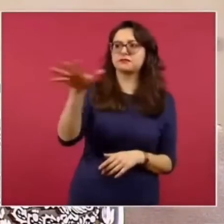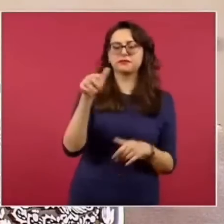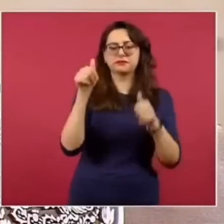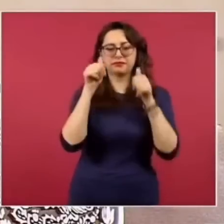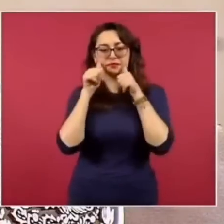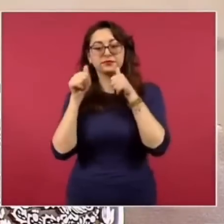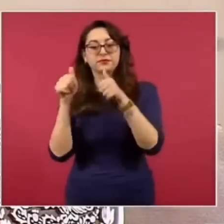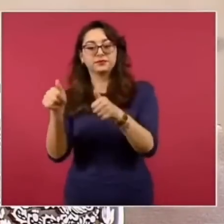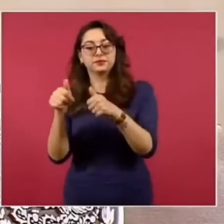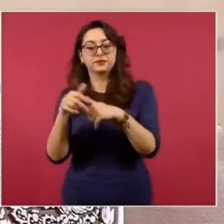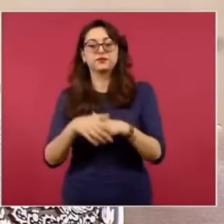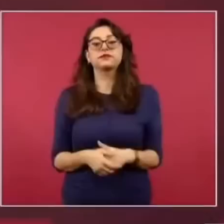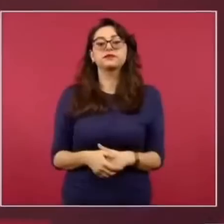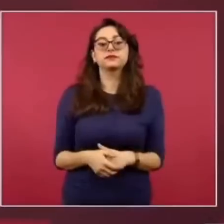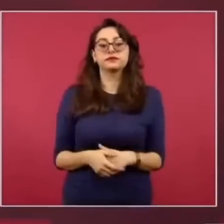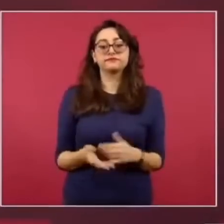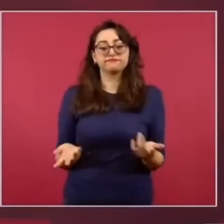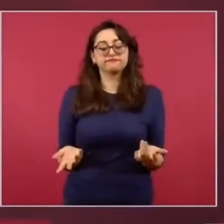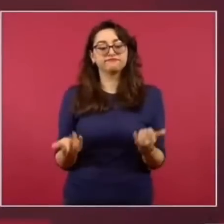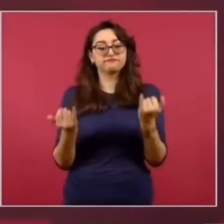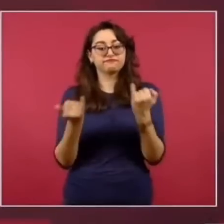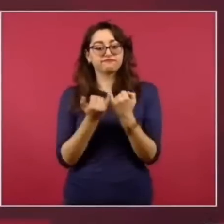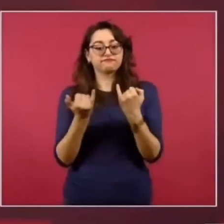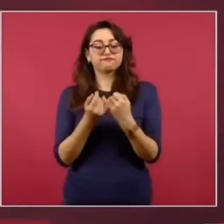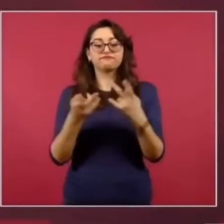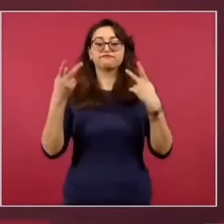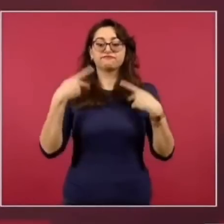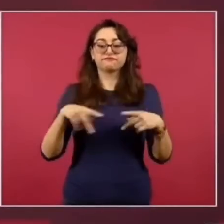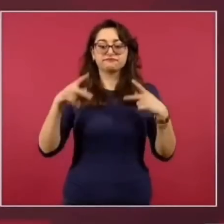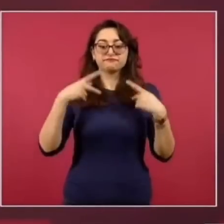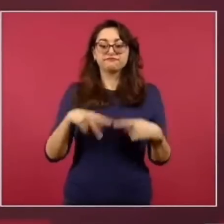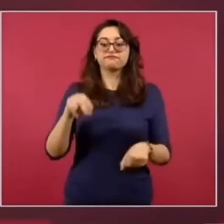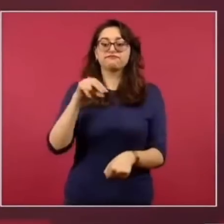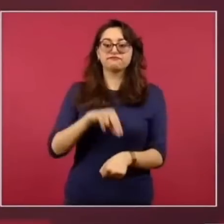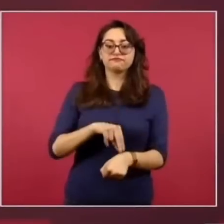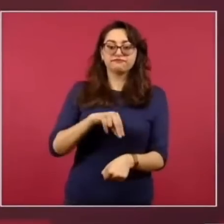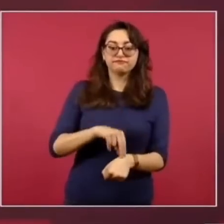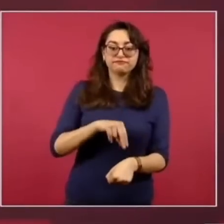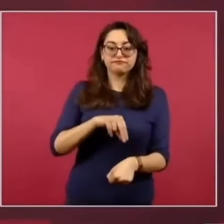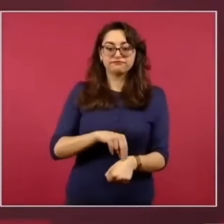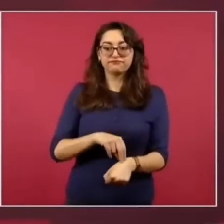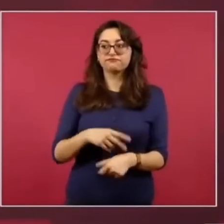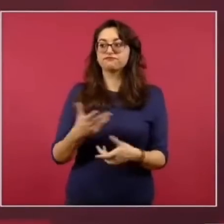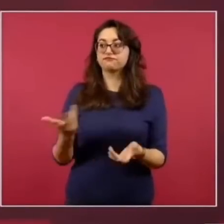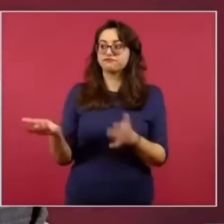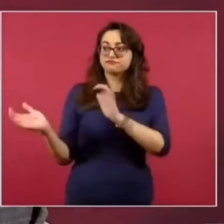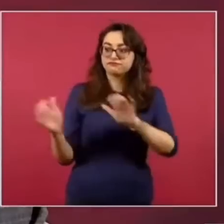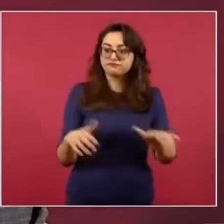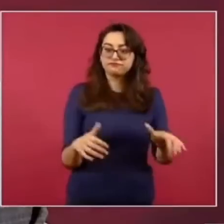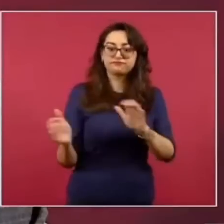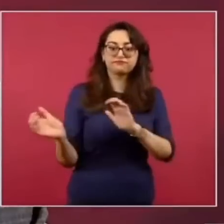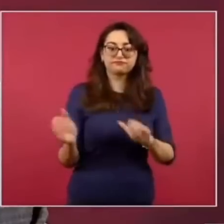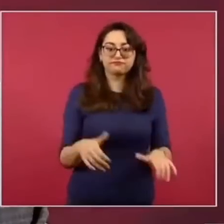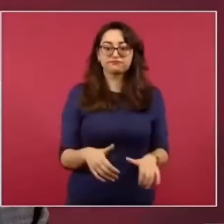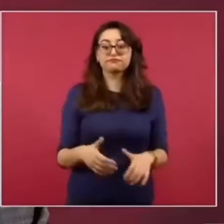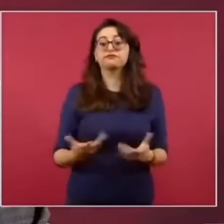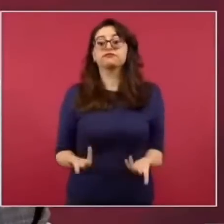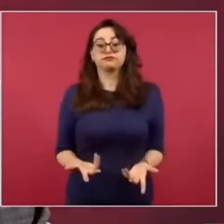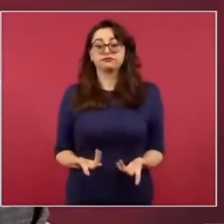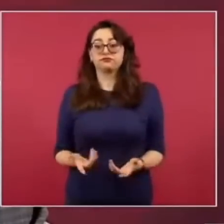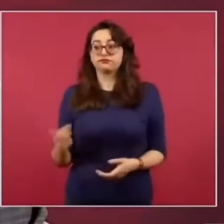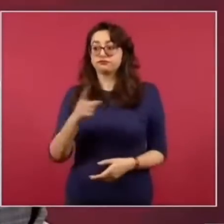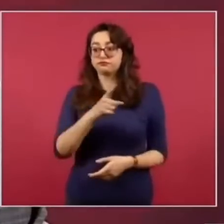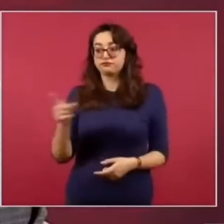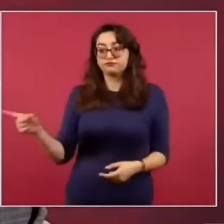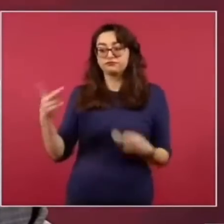el reclutamiento de médicos especialistas, en este caso con el lanzamiento de la estrategia de los jubilados en el